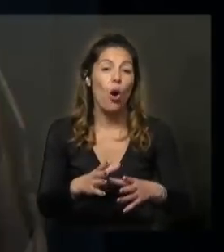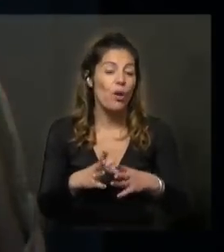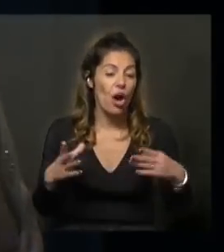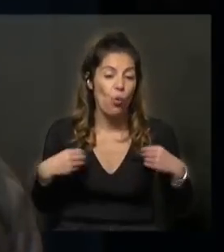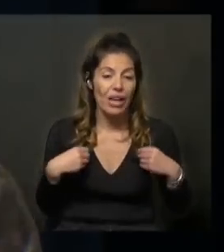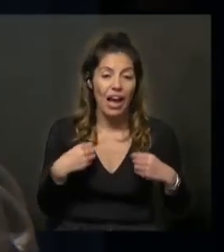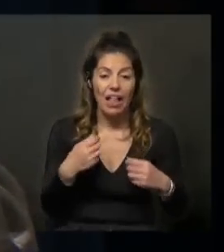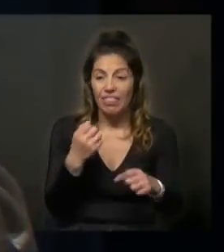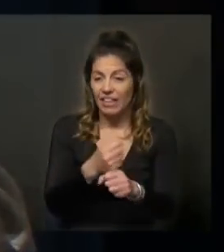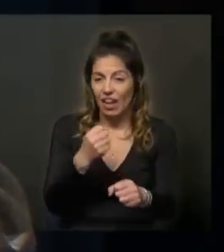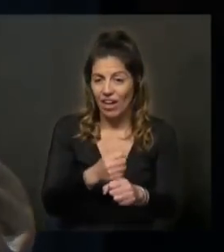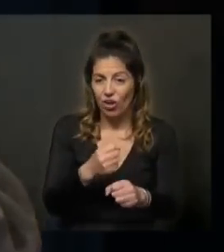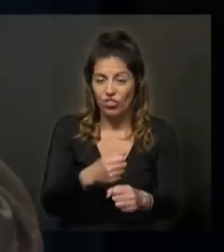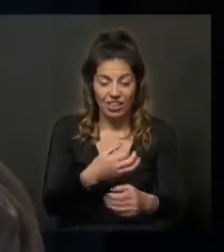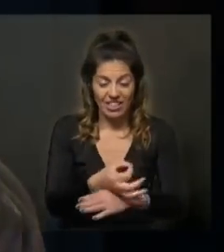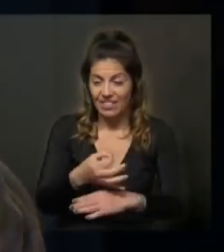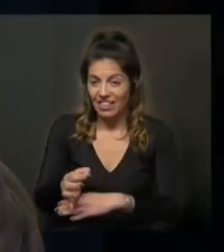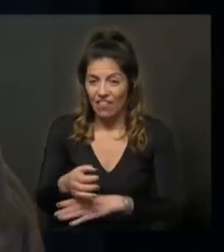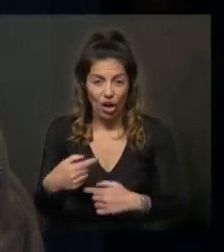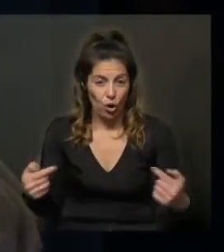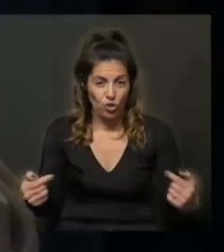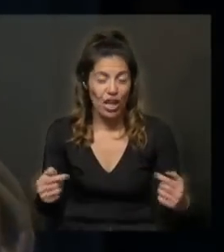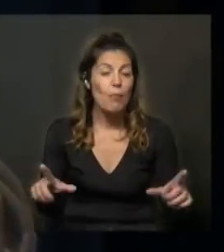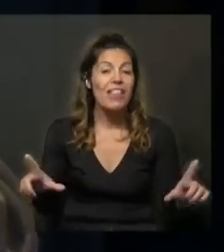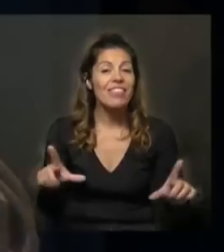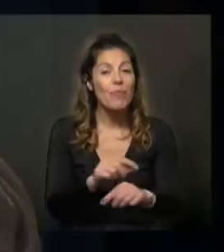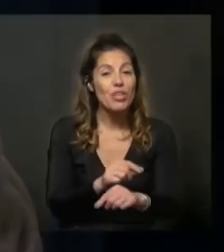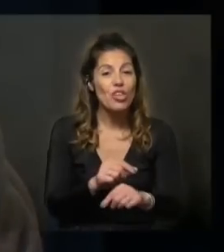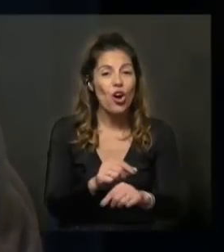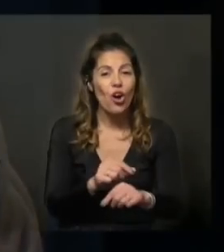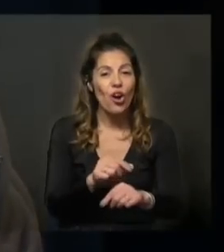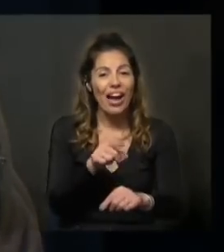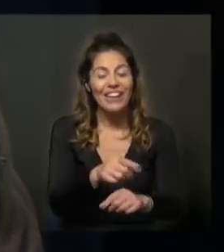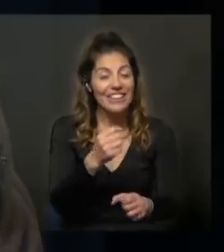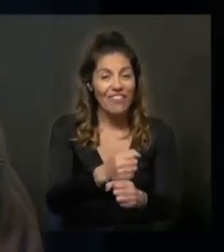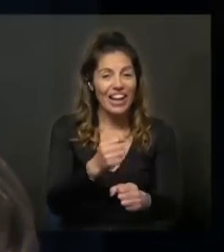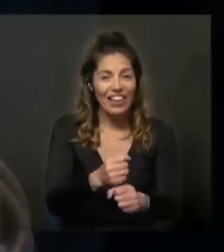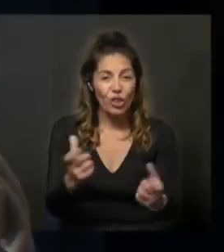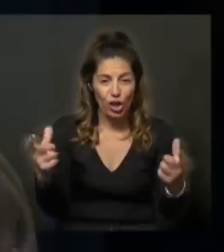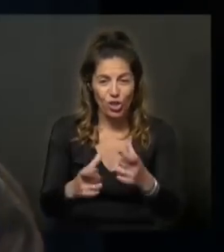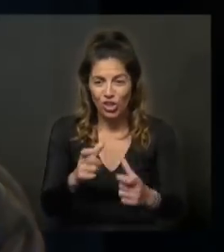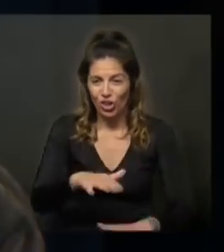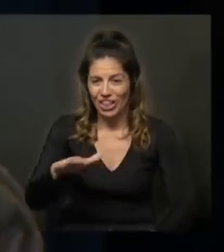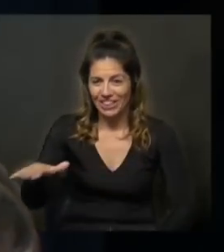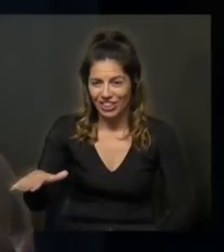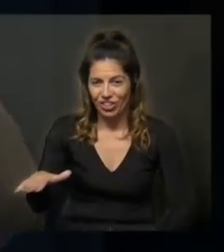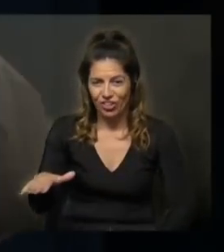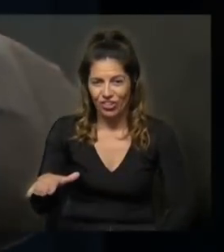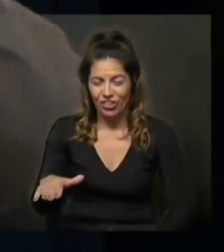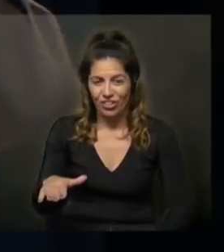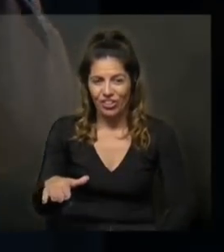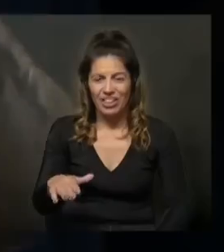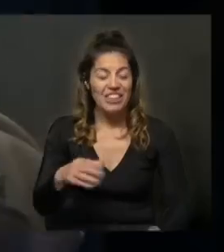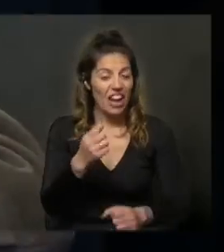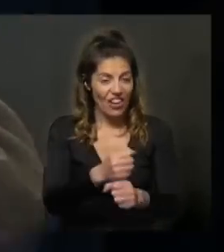y este y después terminó su vida trabajando en el consejo del niño también salió de allí y